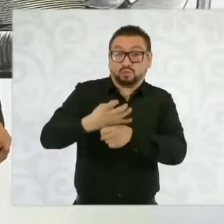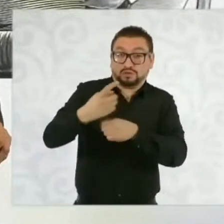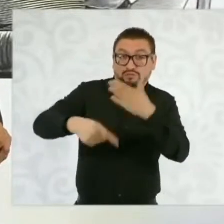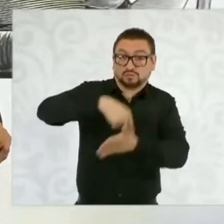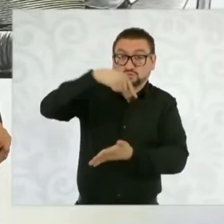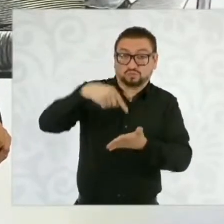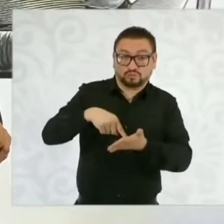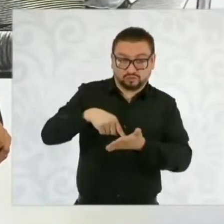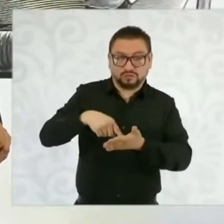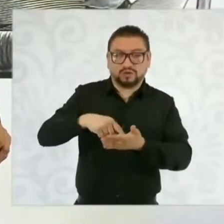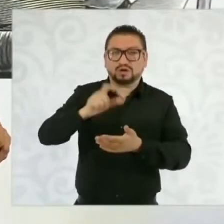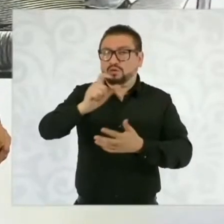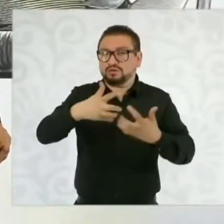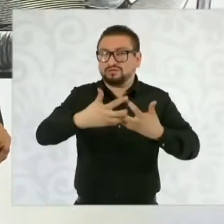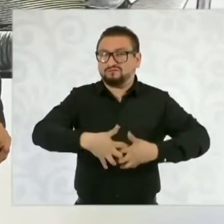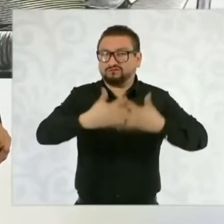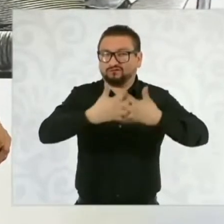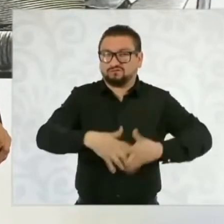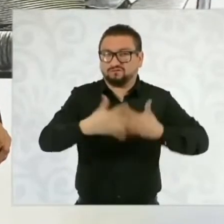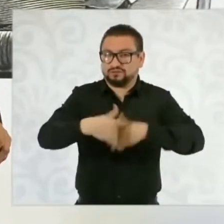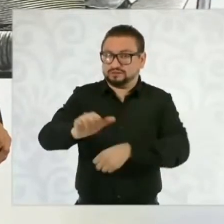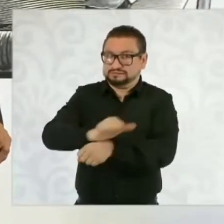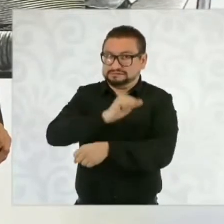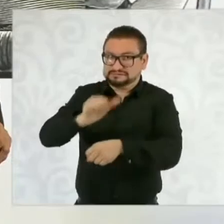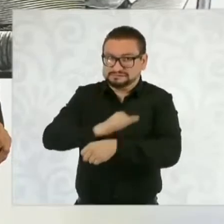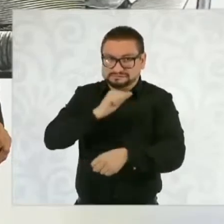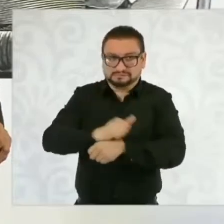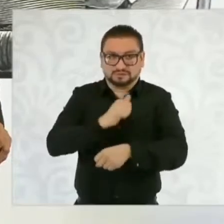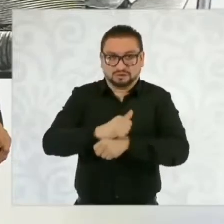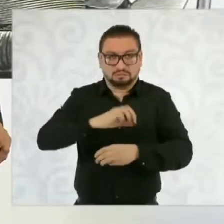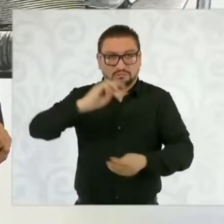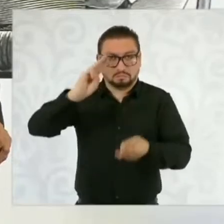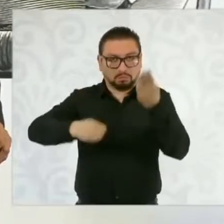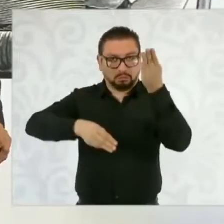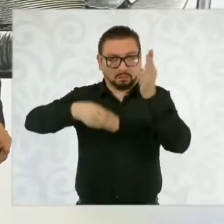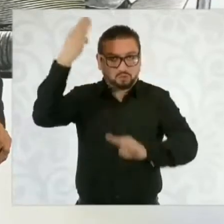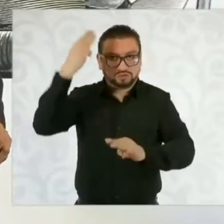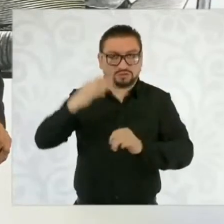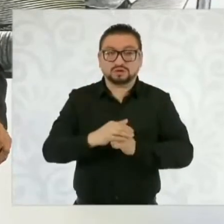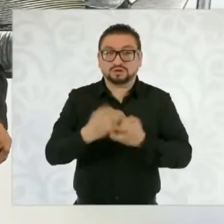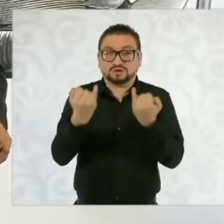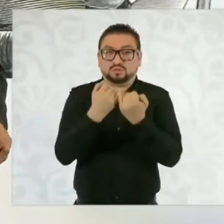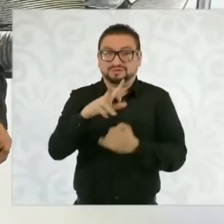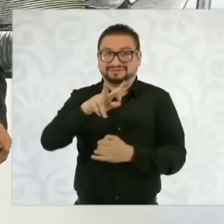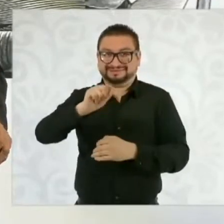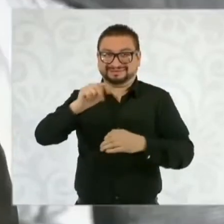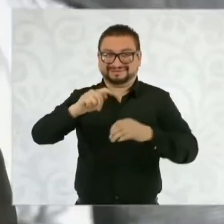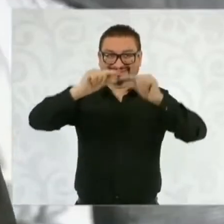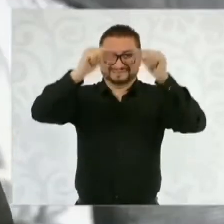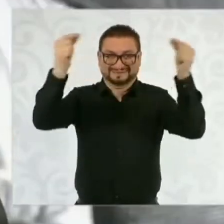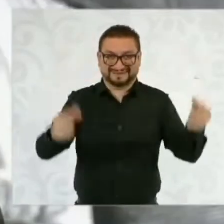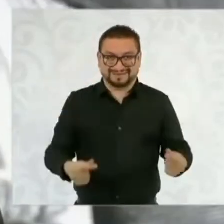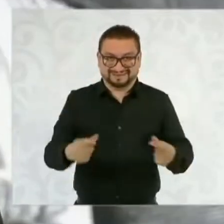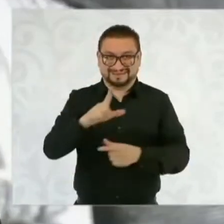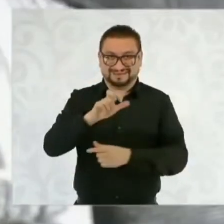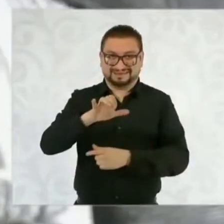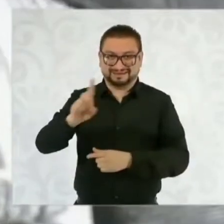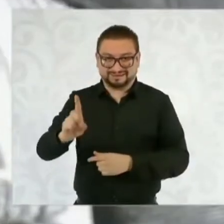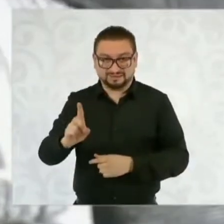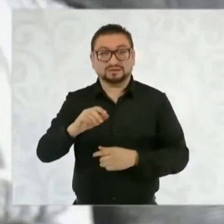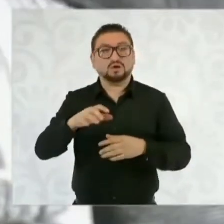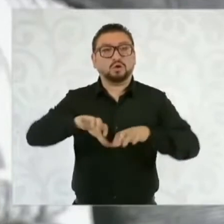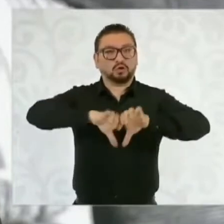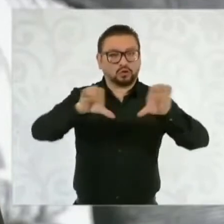lugares en fabricación de automóviles, en pantallas LED, en